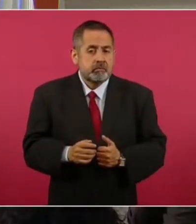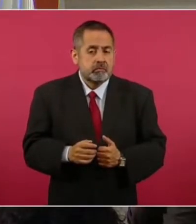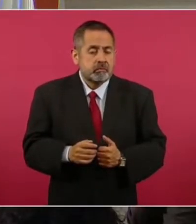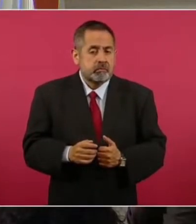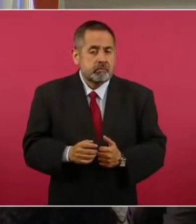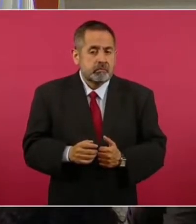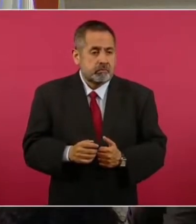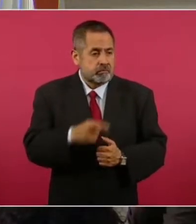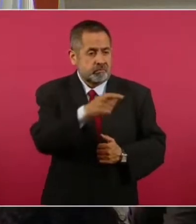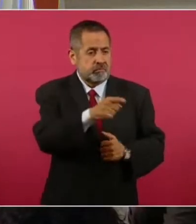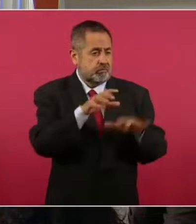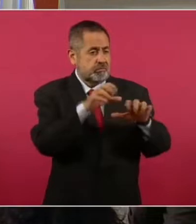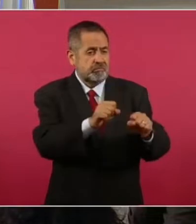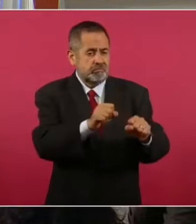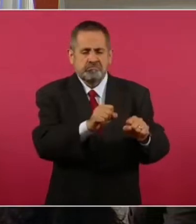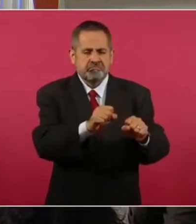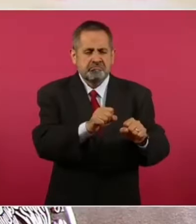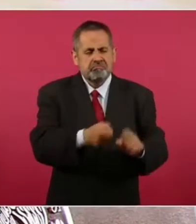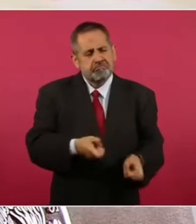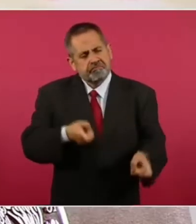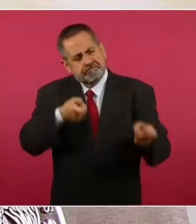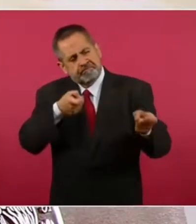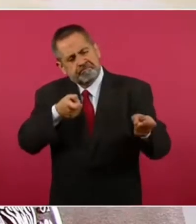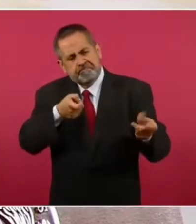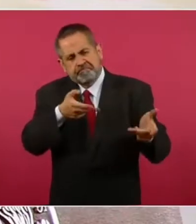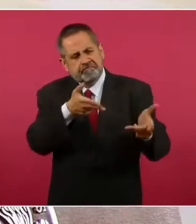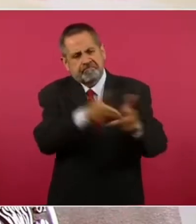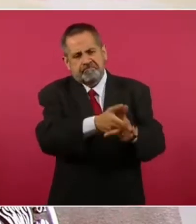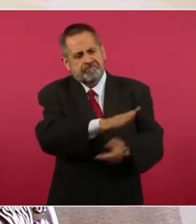les eliminaba, era mátalos en caliente.